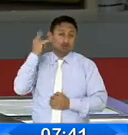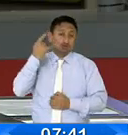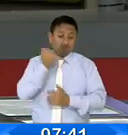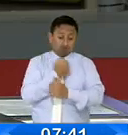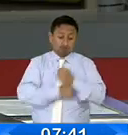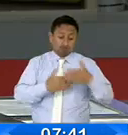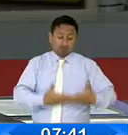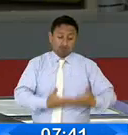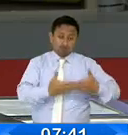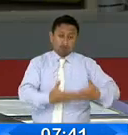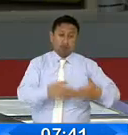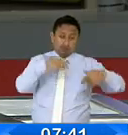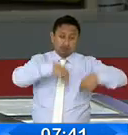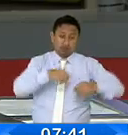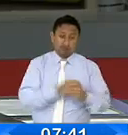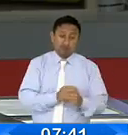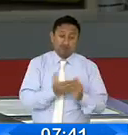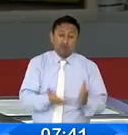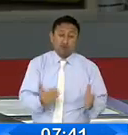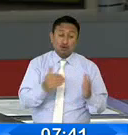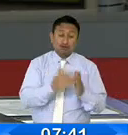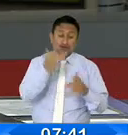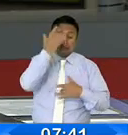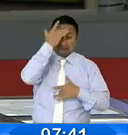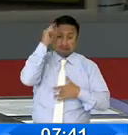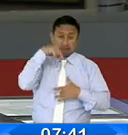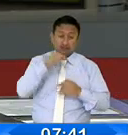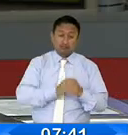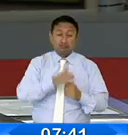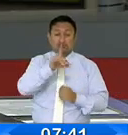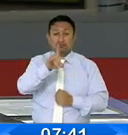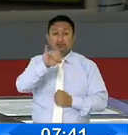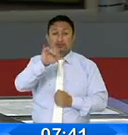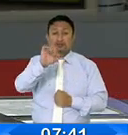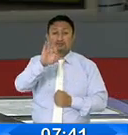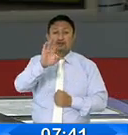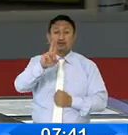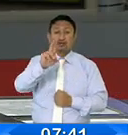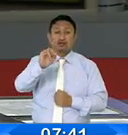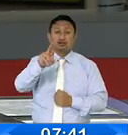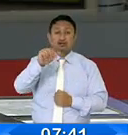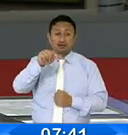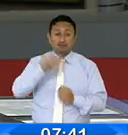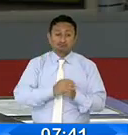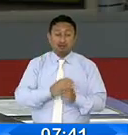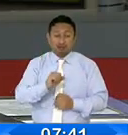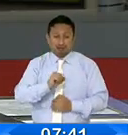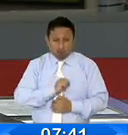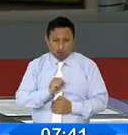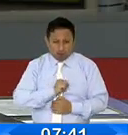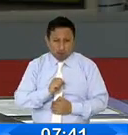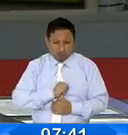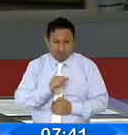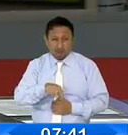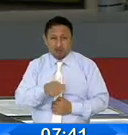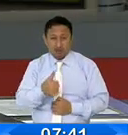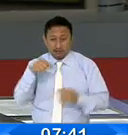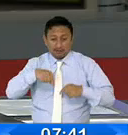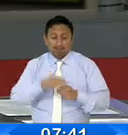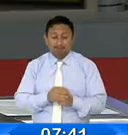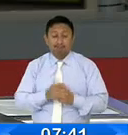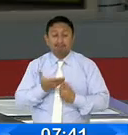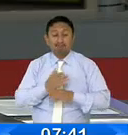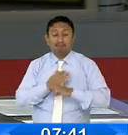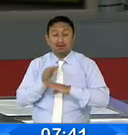el reaparecimiento de varias enfermedades como la difteria, tos, ferina y entre otras. Ante esta situación, la Defensoría del Pueblo emitió